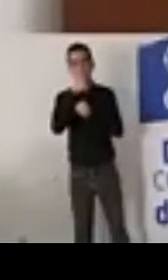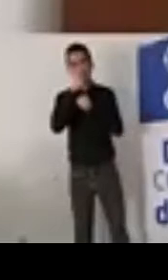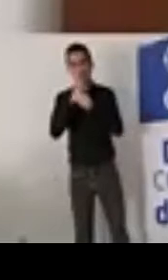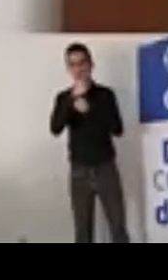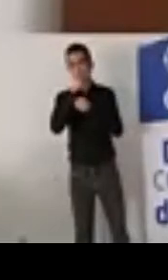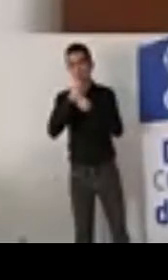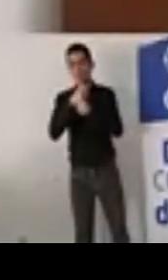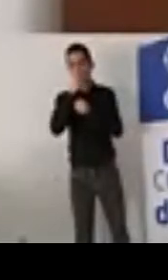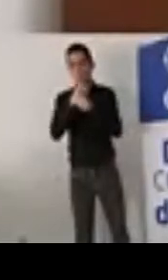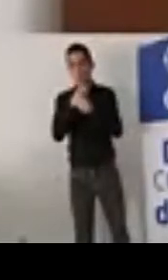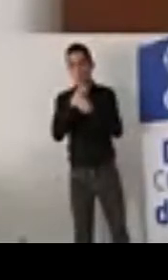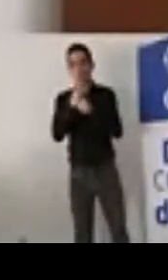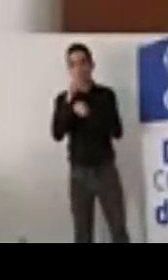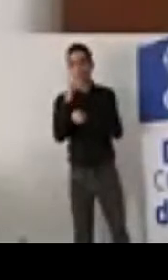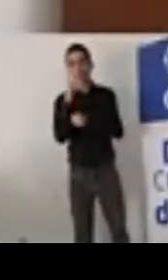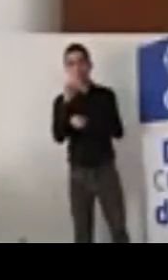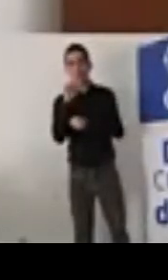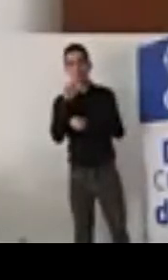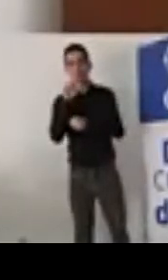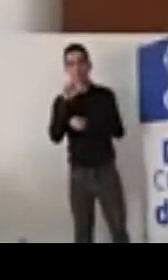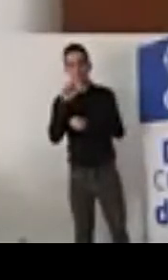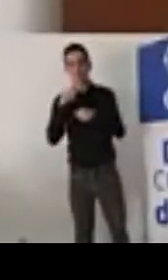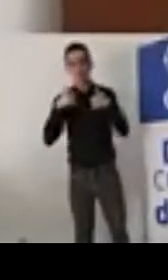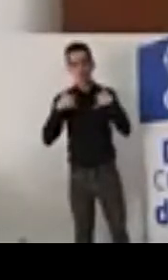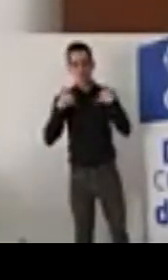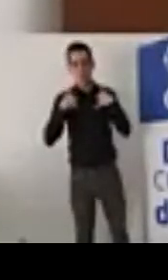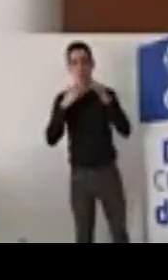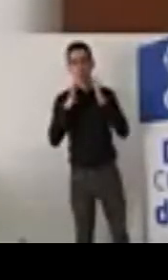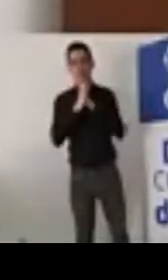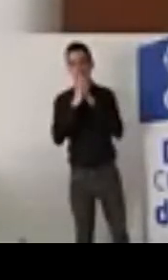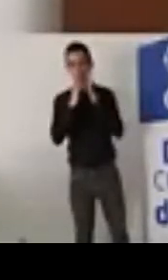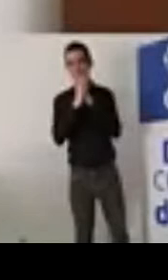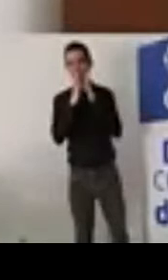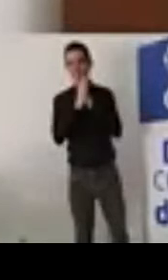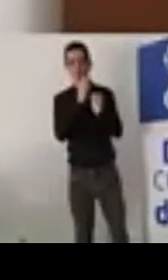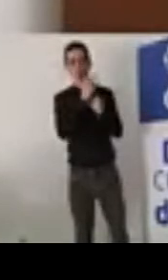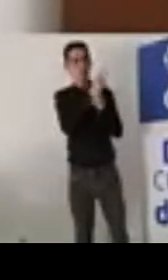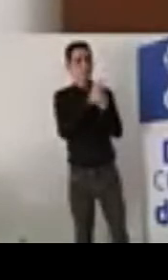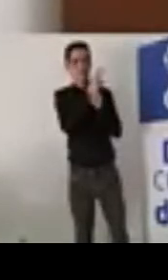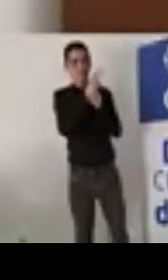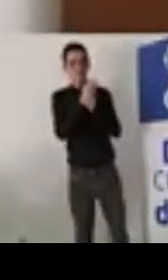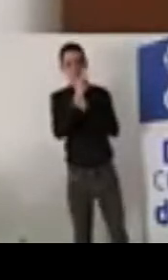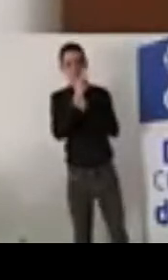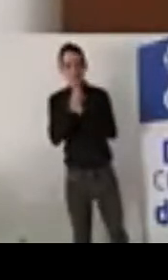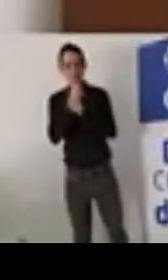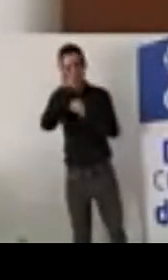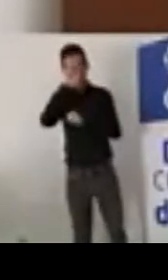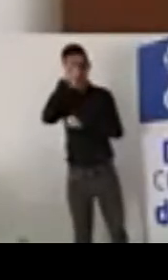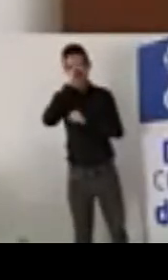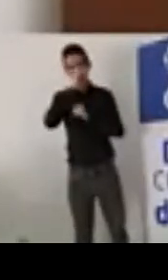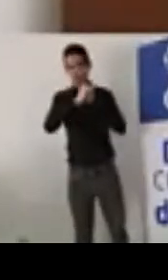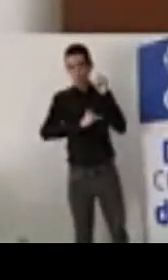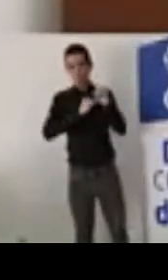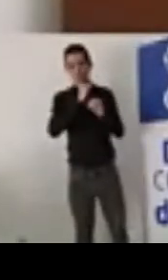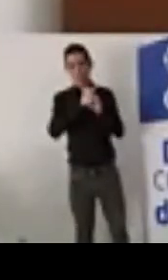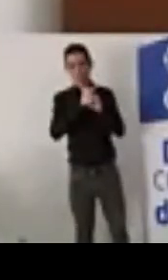expertos internacionales. Tengo el gusto también de presentar a mi colega de la sede